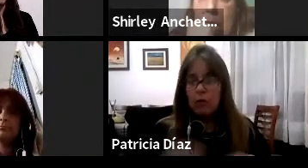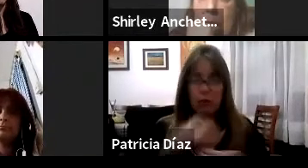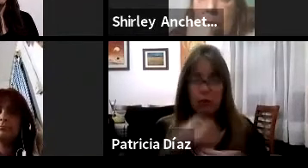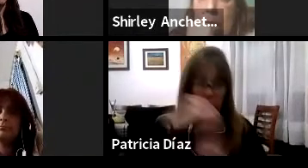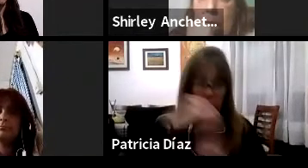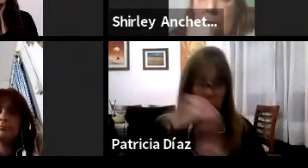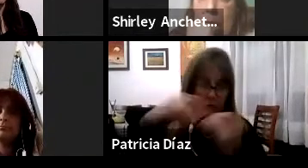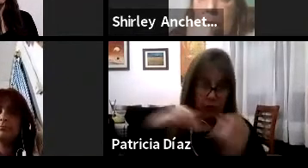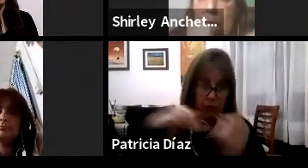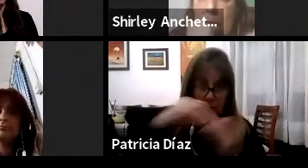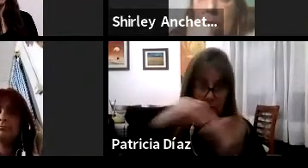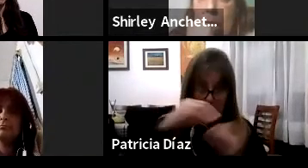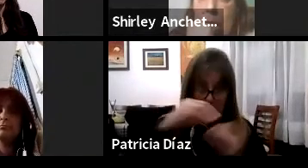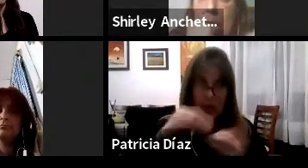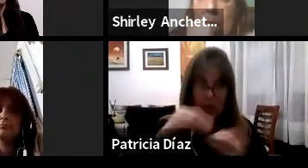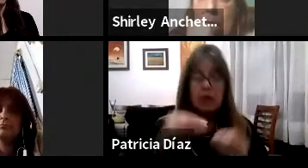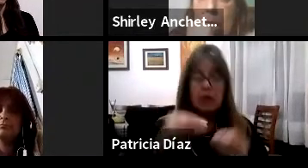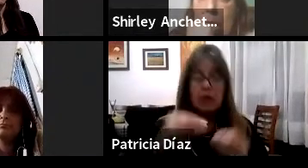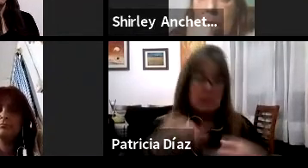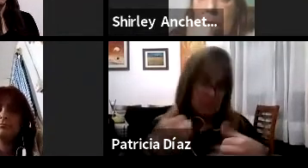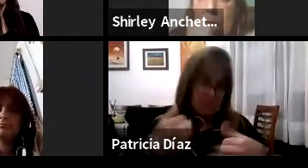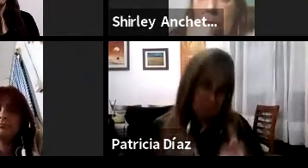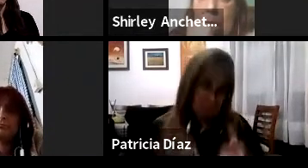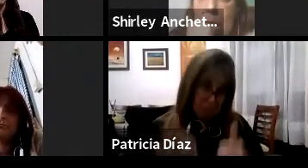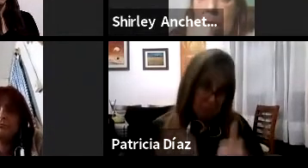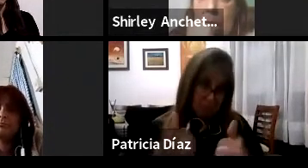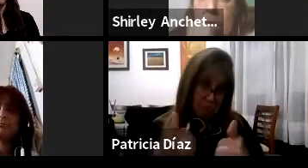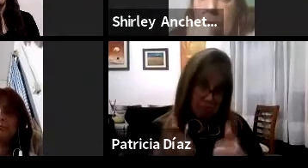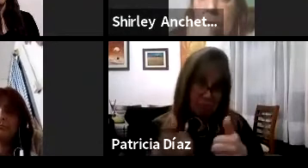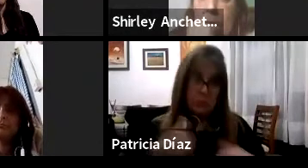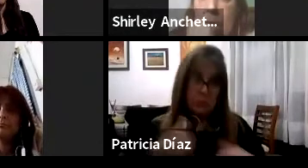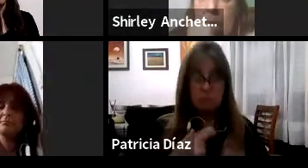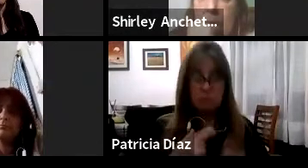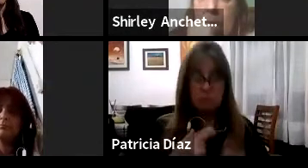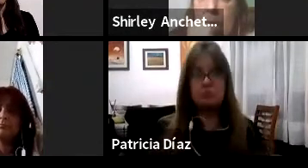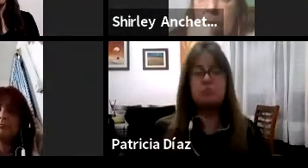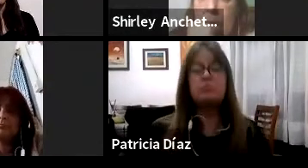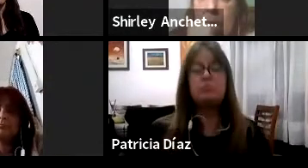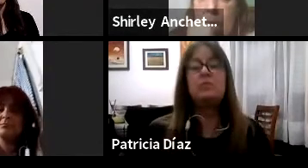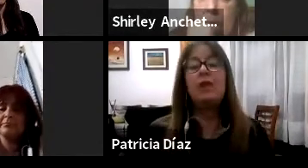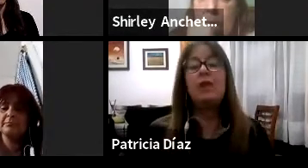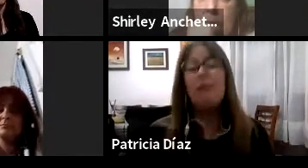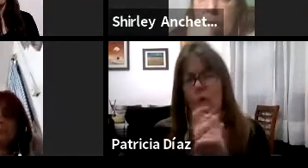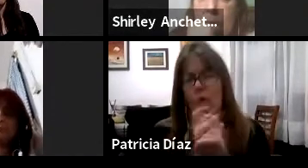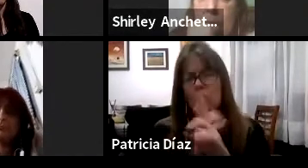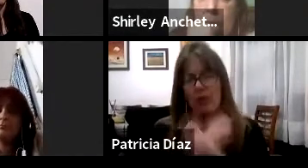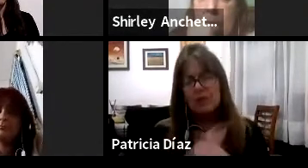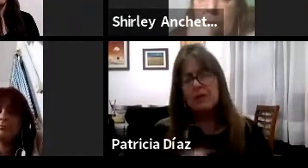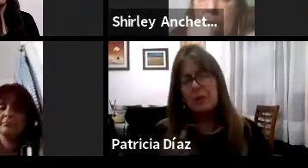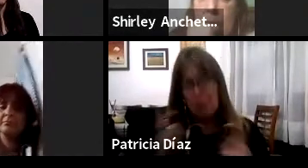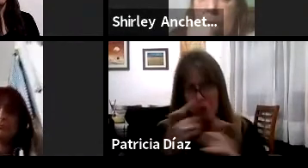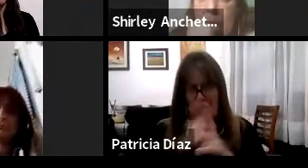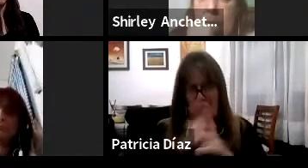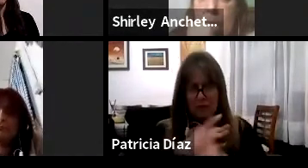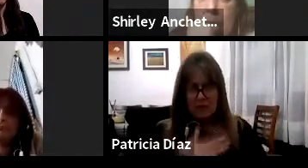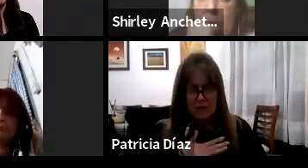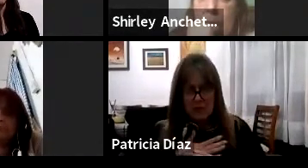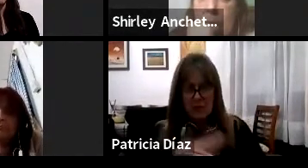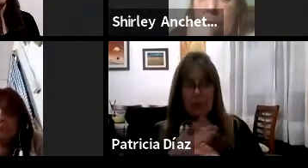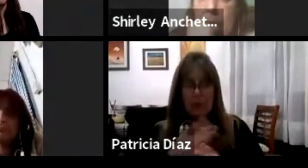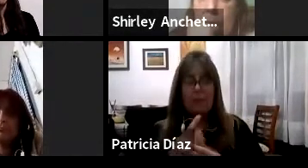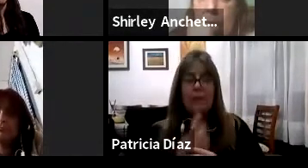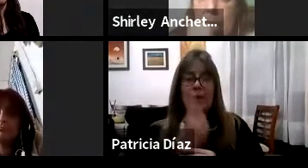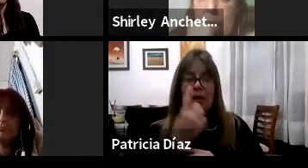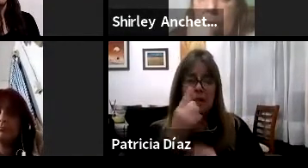feliz conmigo, la escuela está muy feliz conmigo, pero me costó mucho. Me costó, de hecho, o sea, el primer año